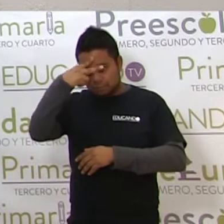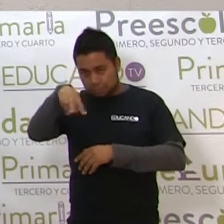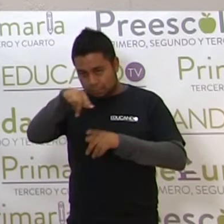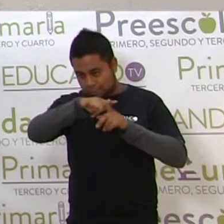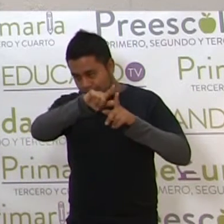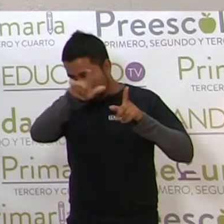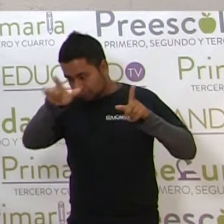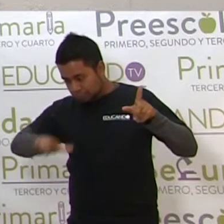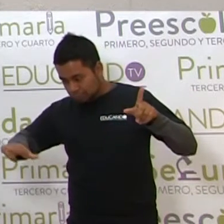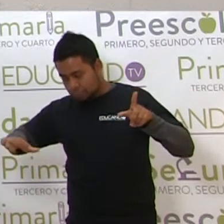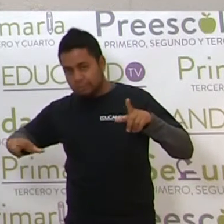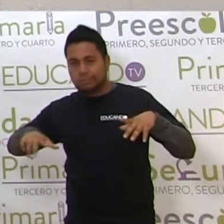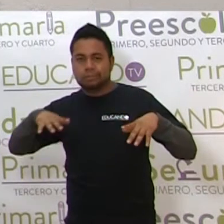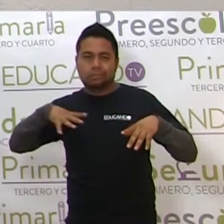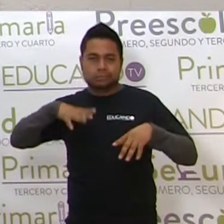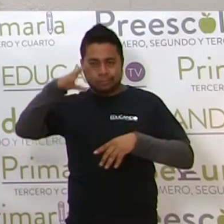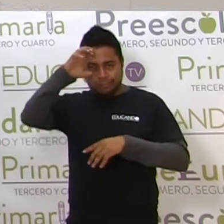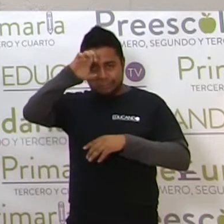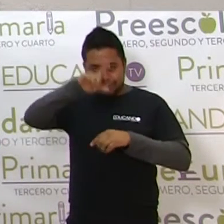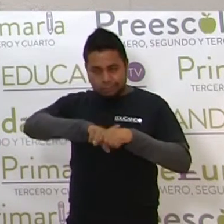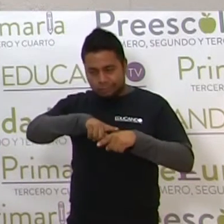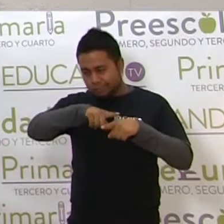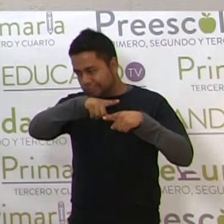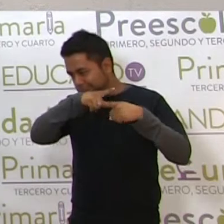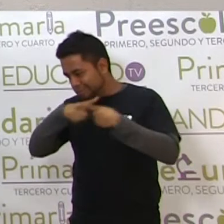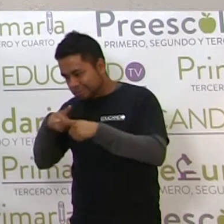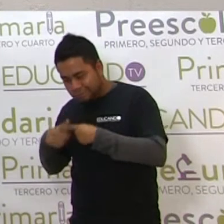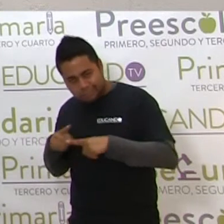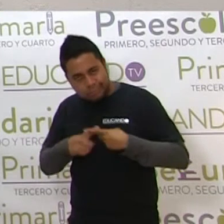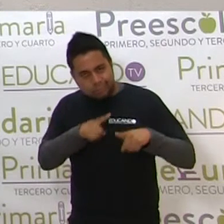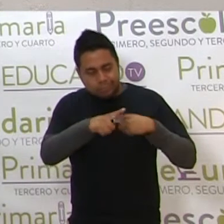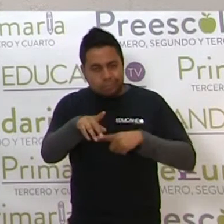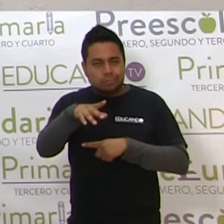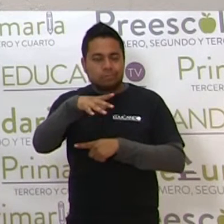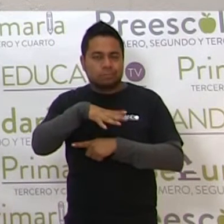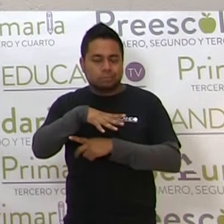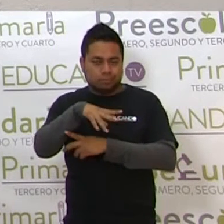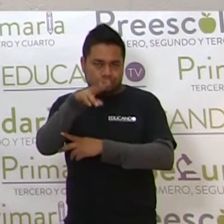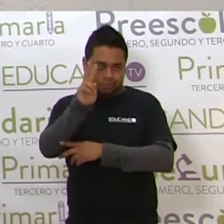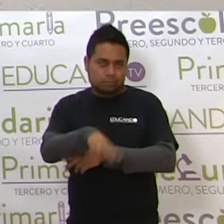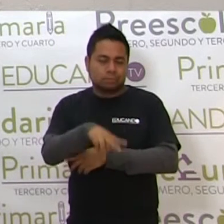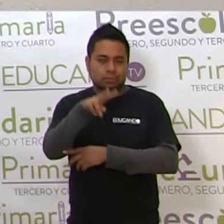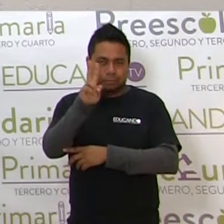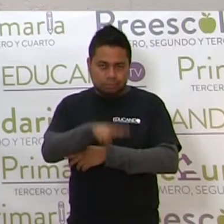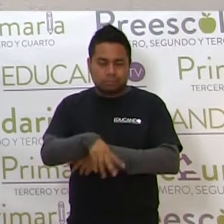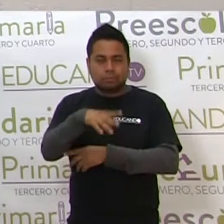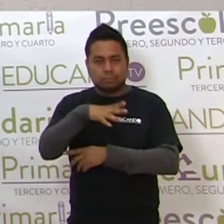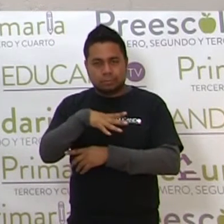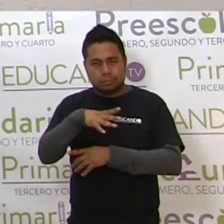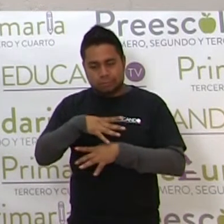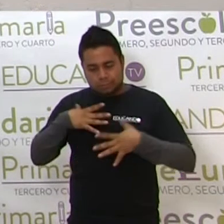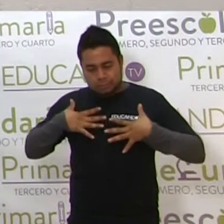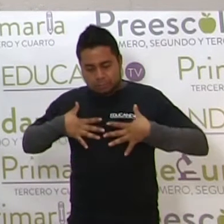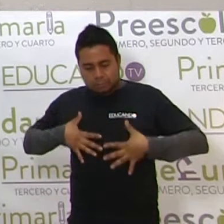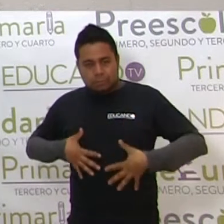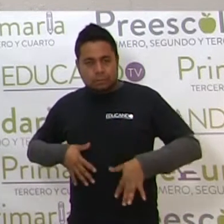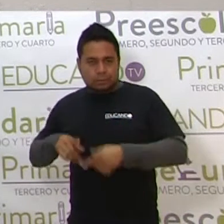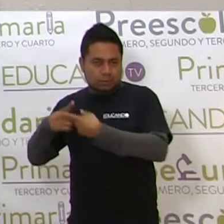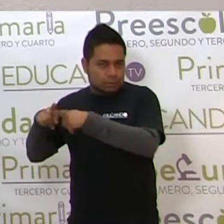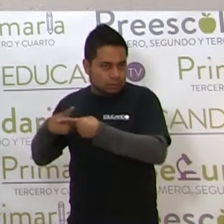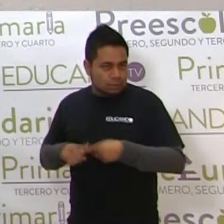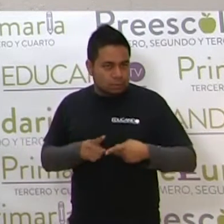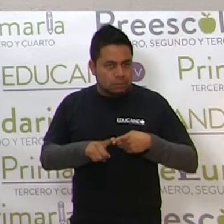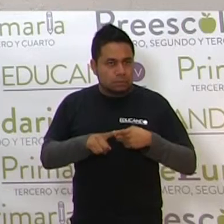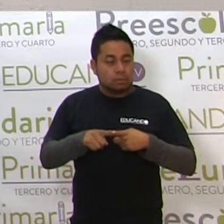país multicultural donde podemos encontrar muchísimos muchísimos trajes regionales